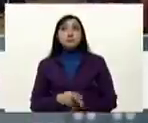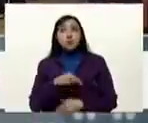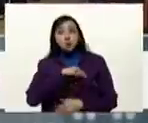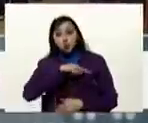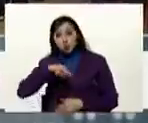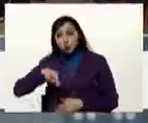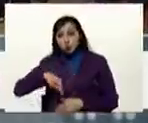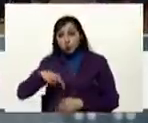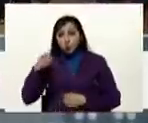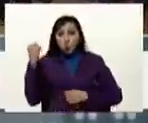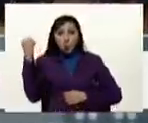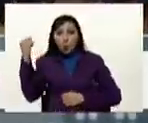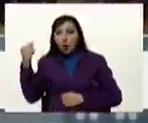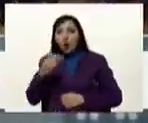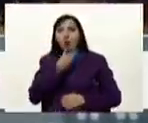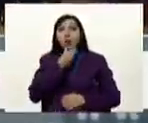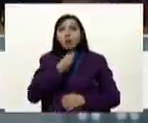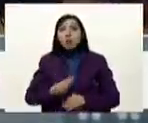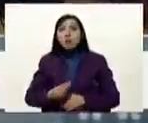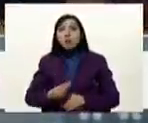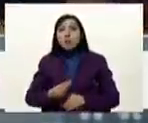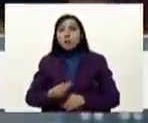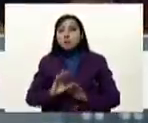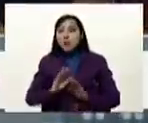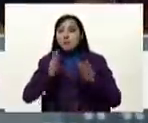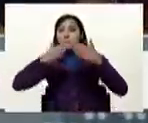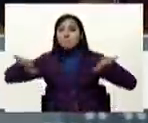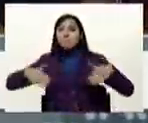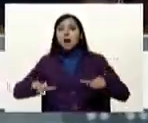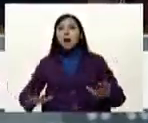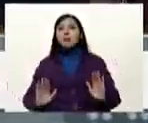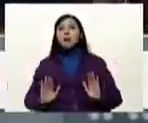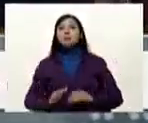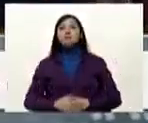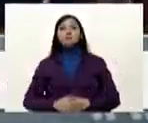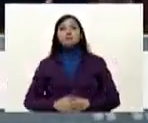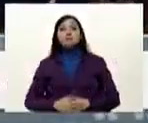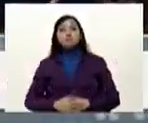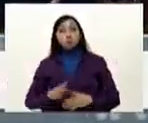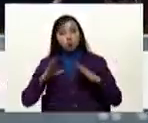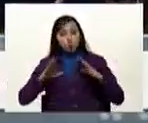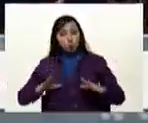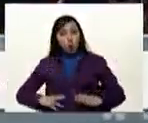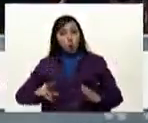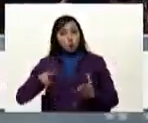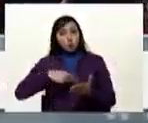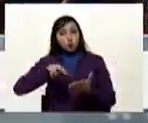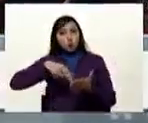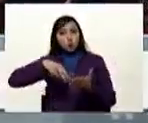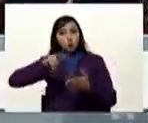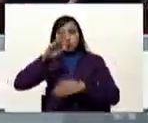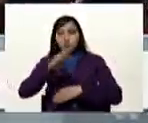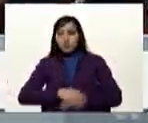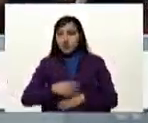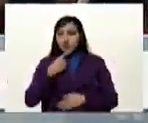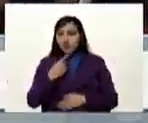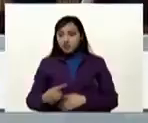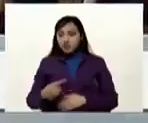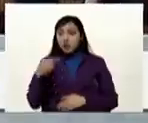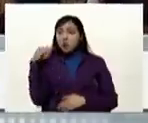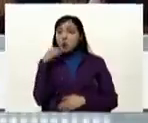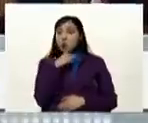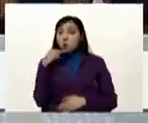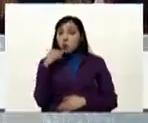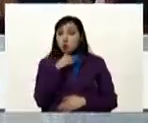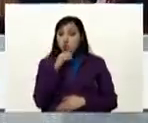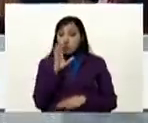bailando gaita, moviendo el cuerpo, como tú lo dices. El mes de octubre tiene que ser